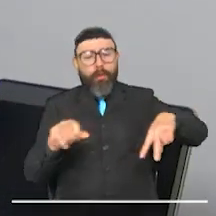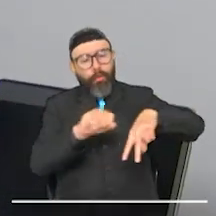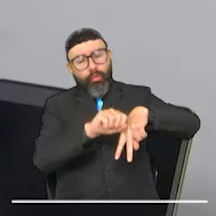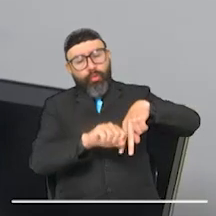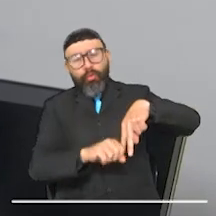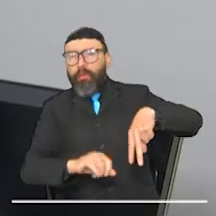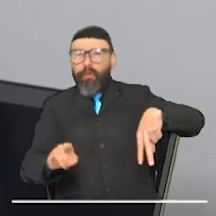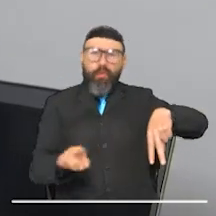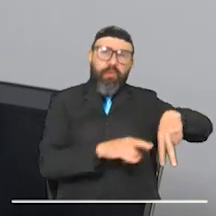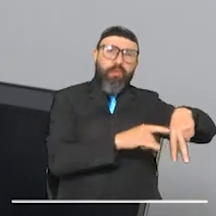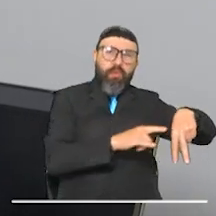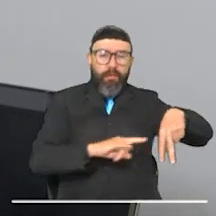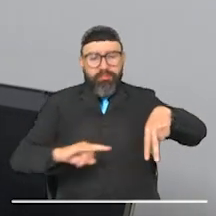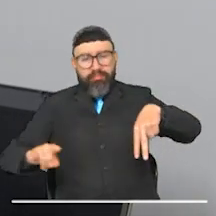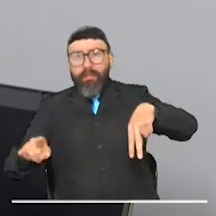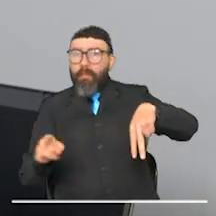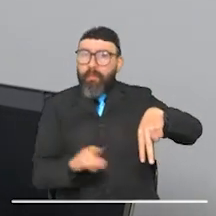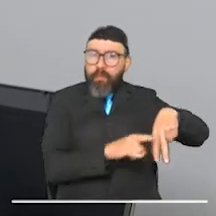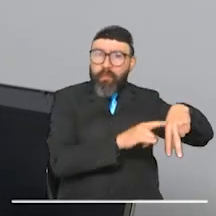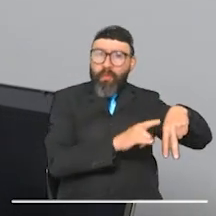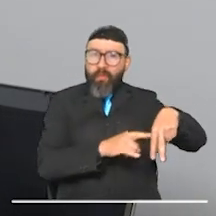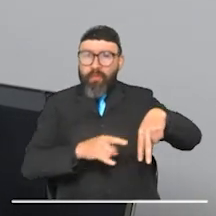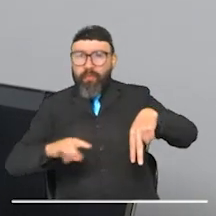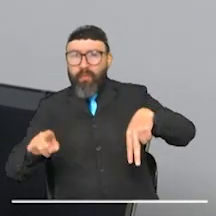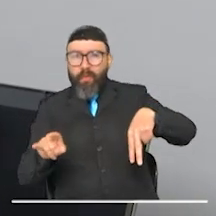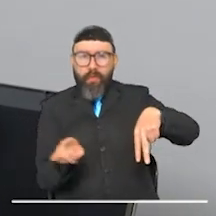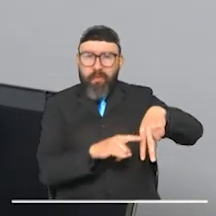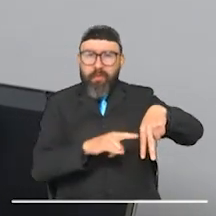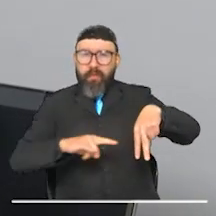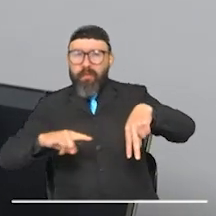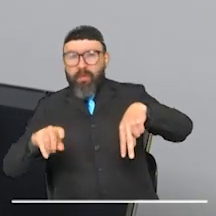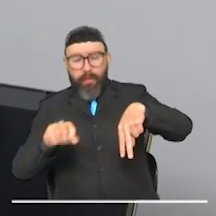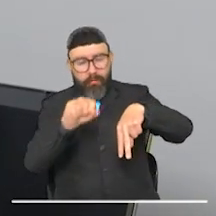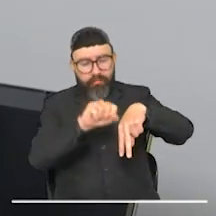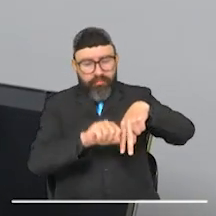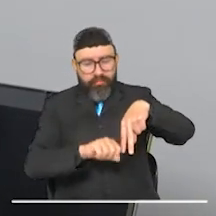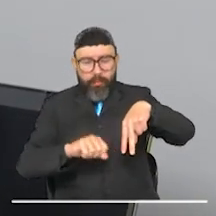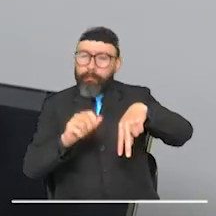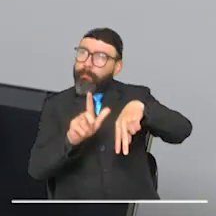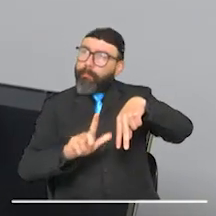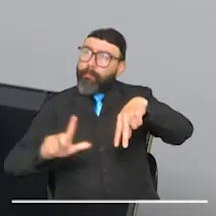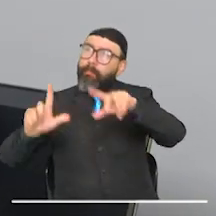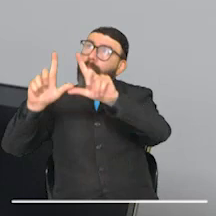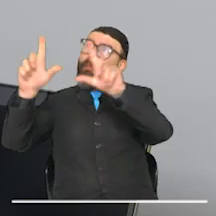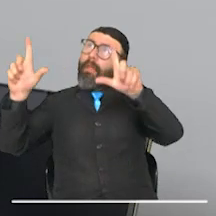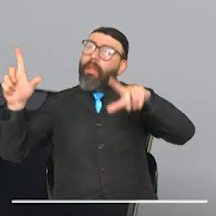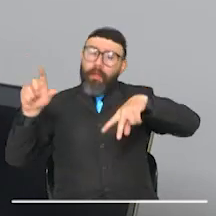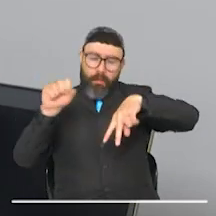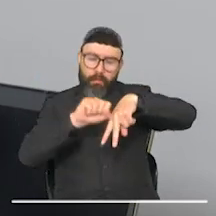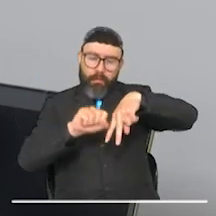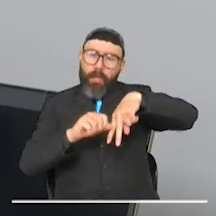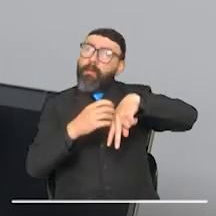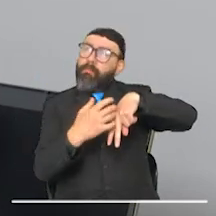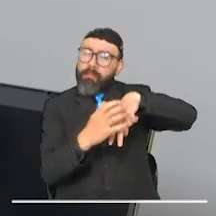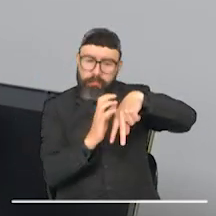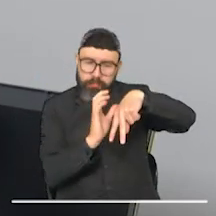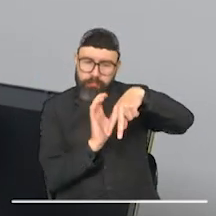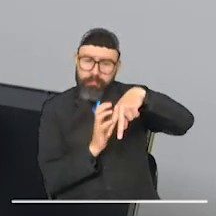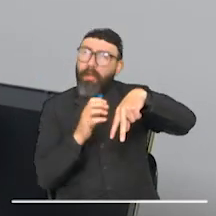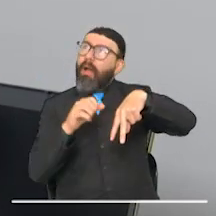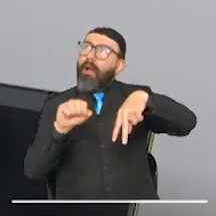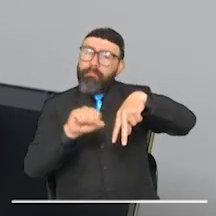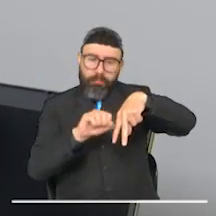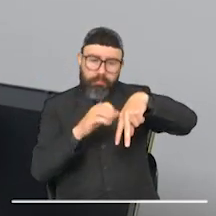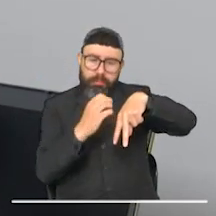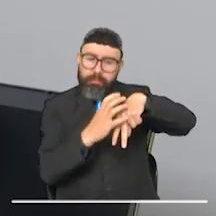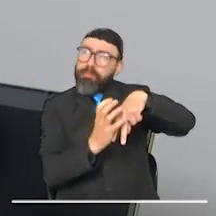ondas y esas ondas se van marcando en los diferentes tejidos y órganos para